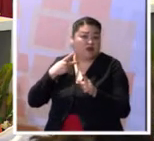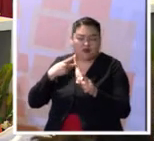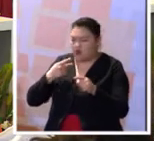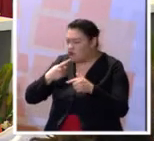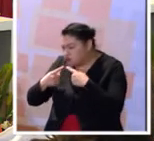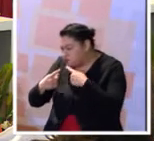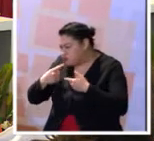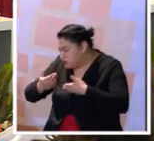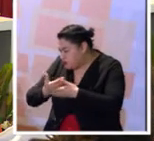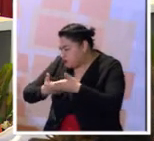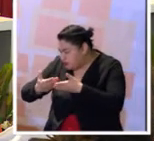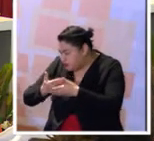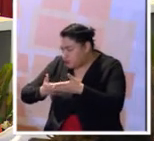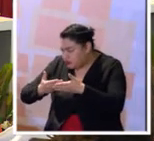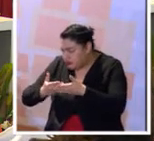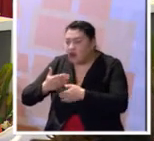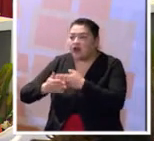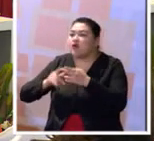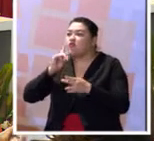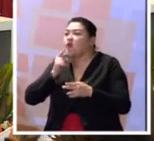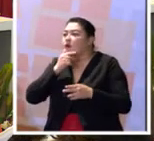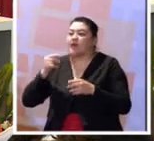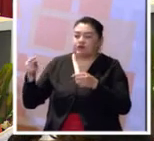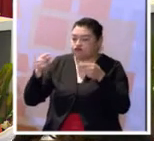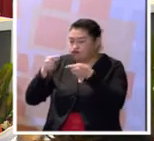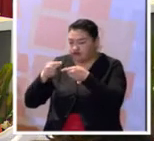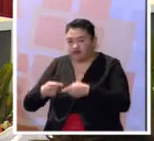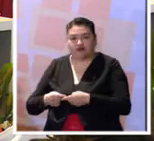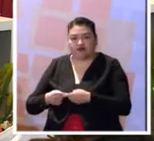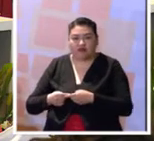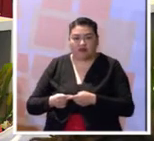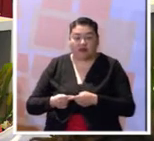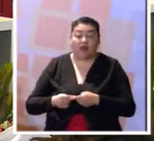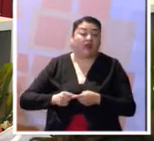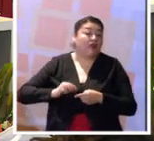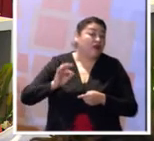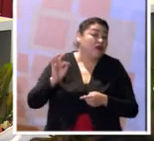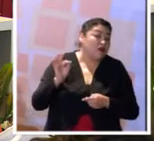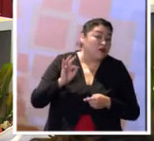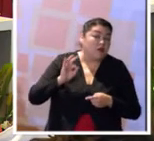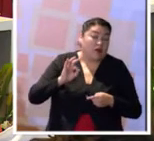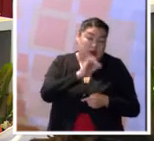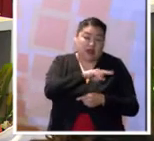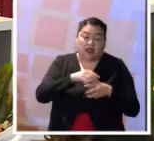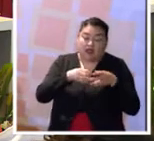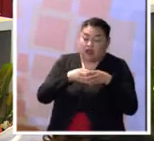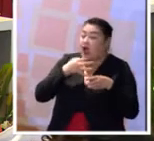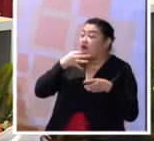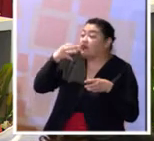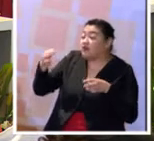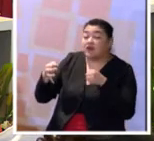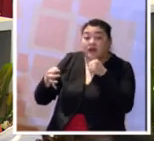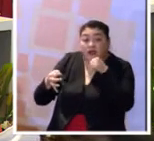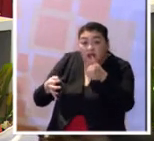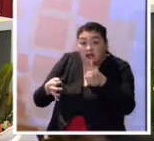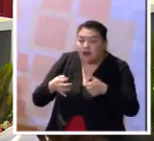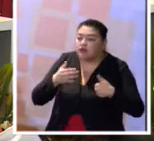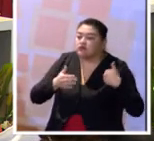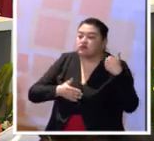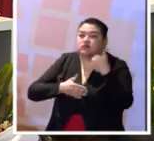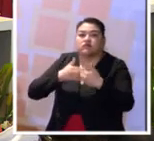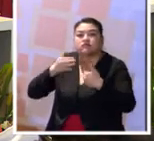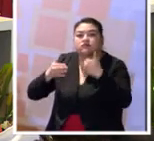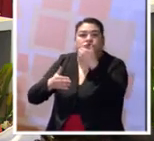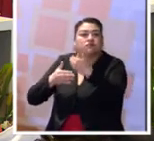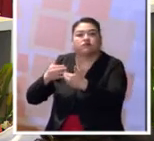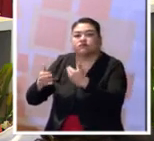y no con el voto popular entrar a estos dilemas muy difíciles sobre la representatividad del sufragio,